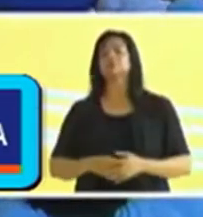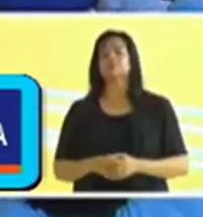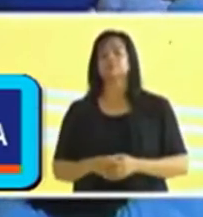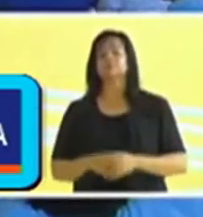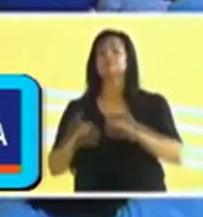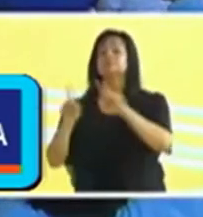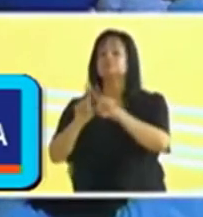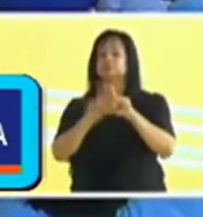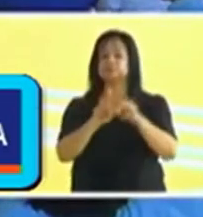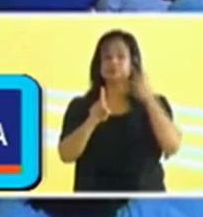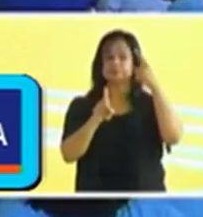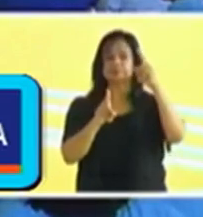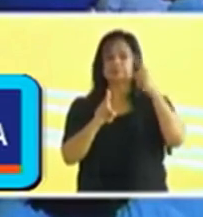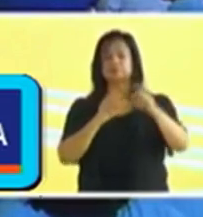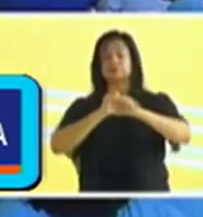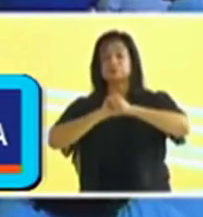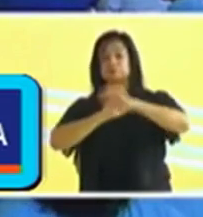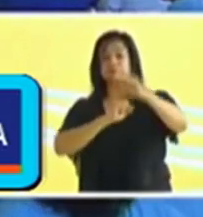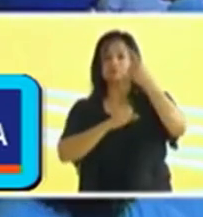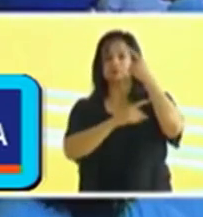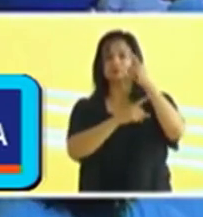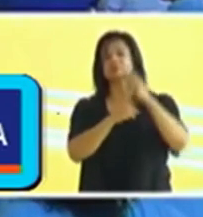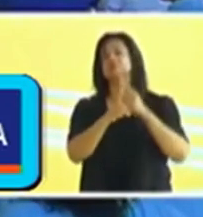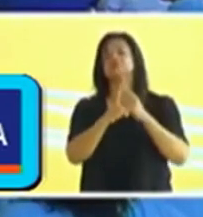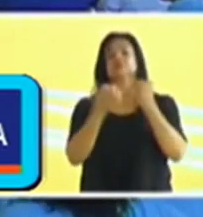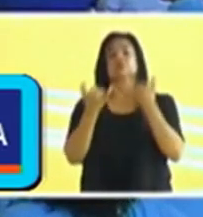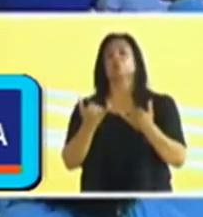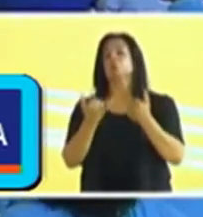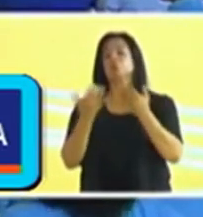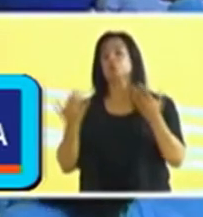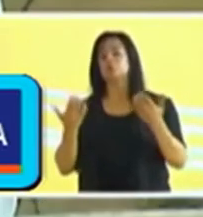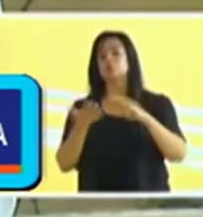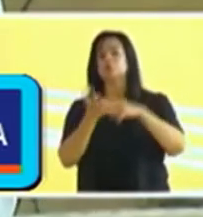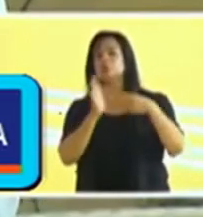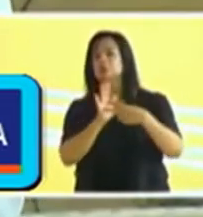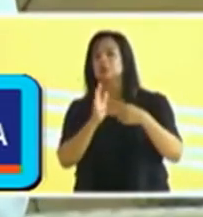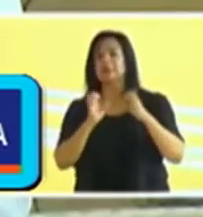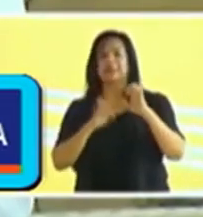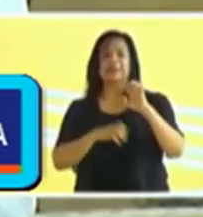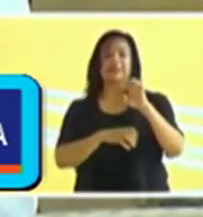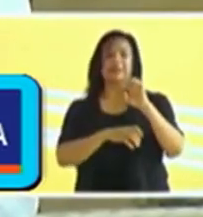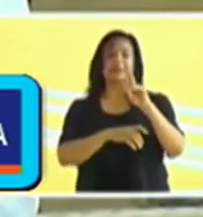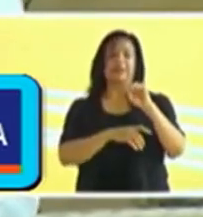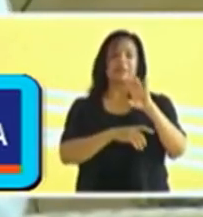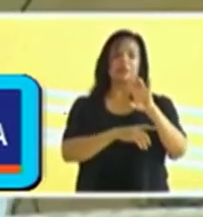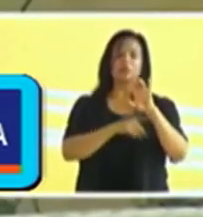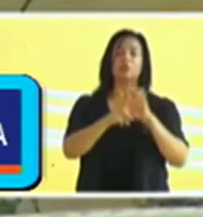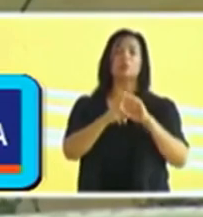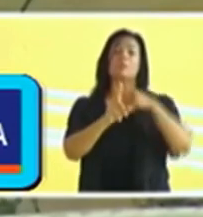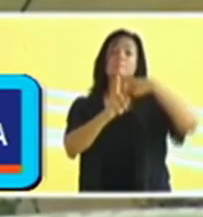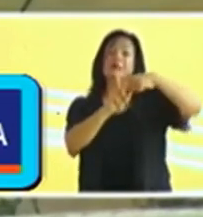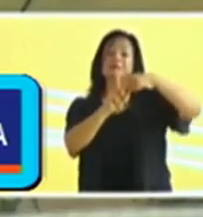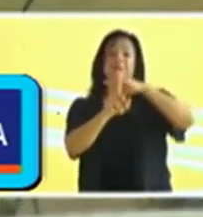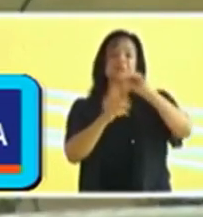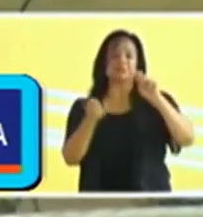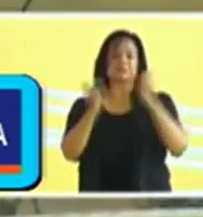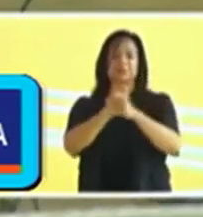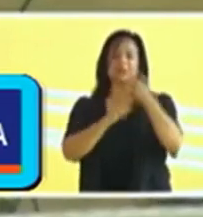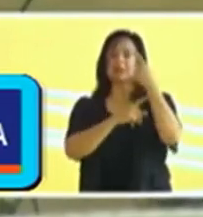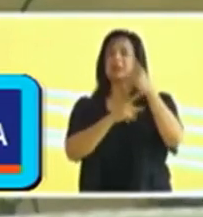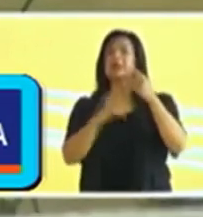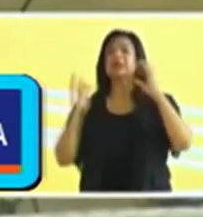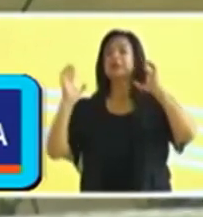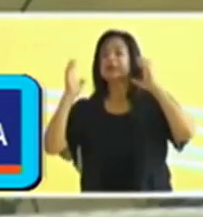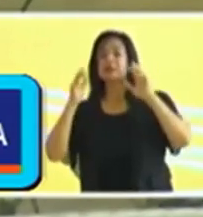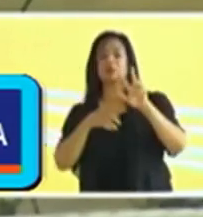Día abríamos la posibilidad de que los padres enviaran las fotografías de sus hijos. Y hay algunos chiquitos que se levantaron a las 5